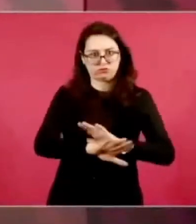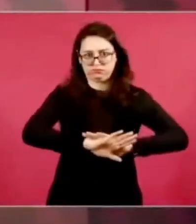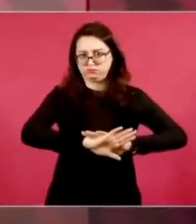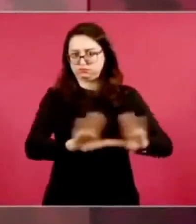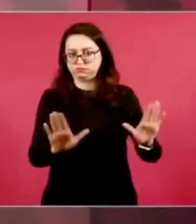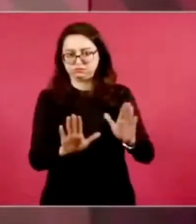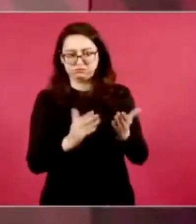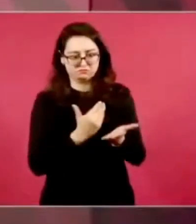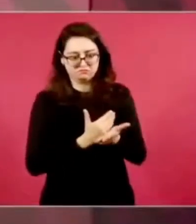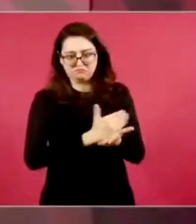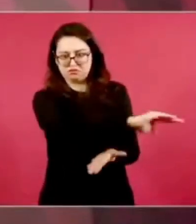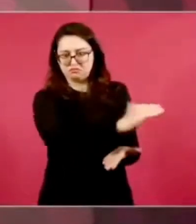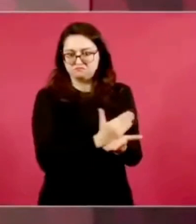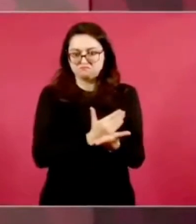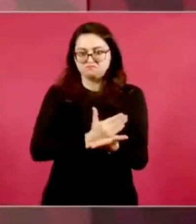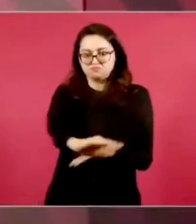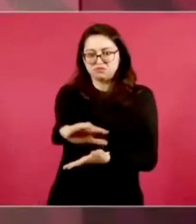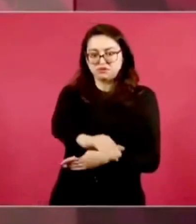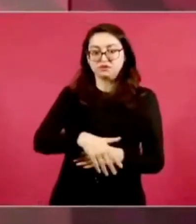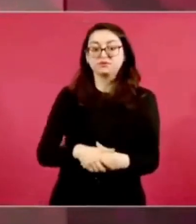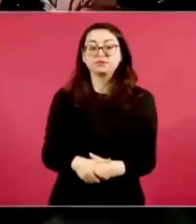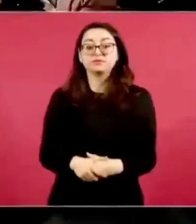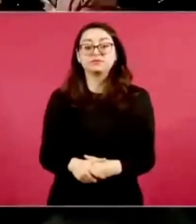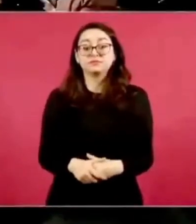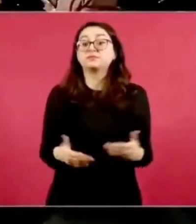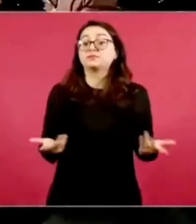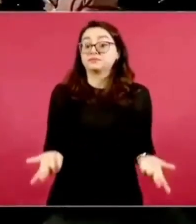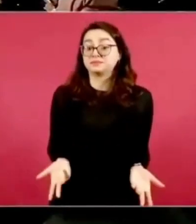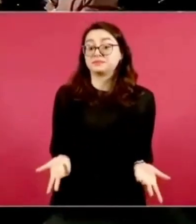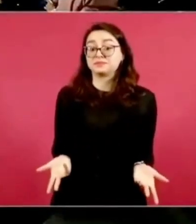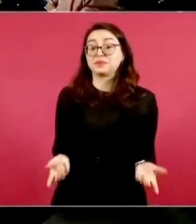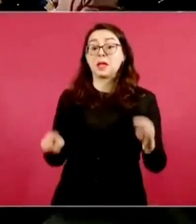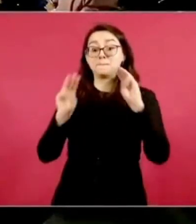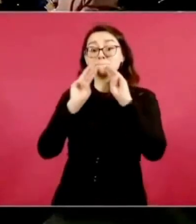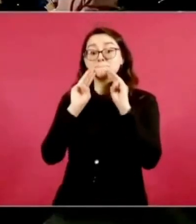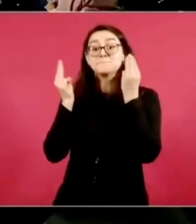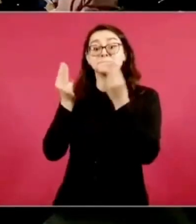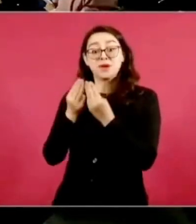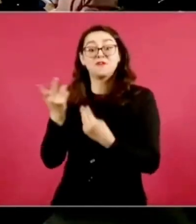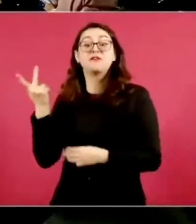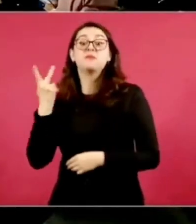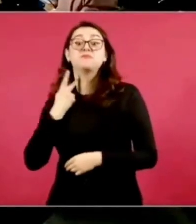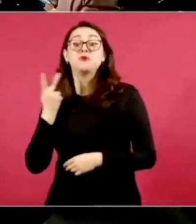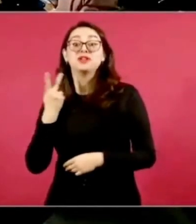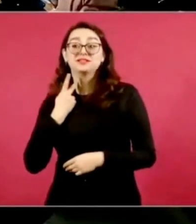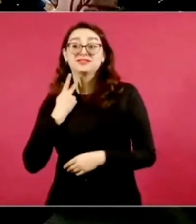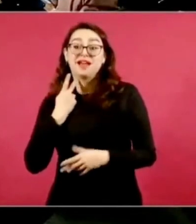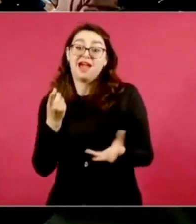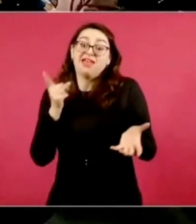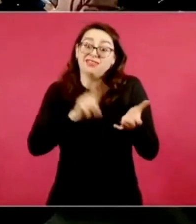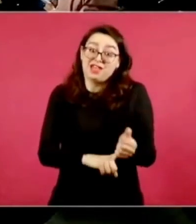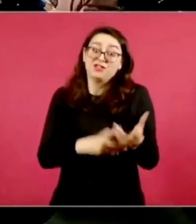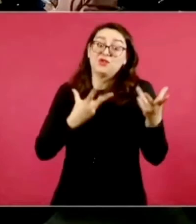Está bien pintada la raya. Que esa es la que organiza a la organizada. Sí, que también está metida.